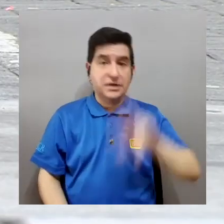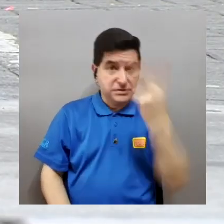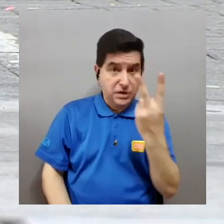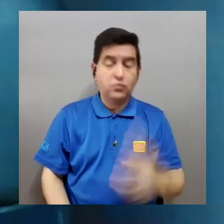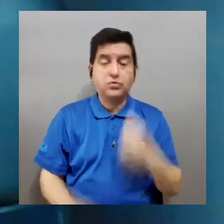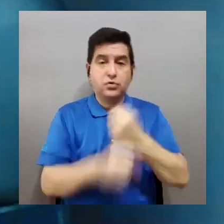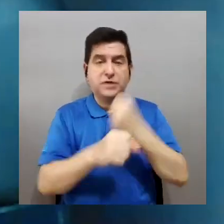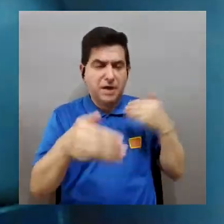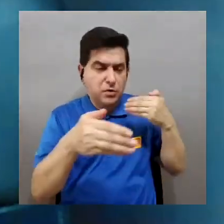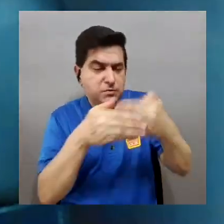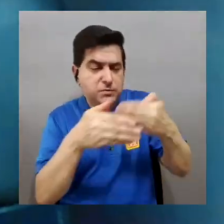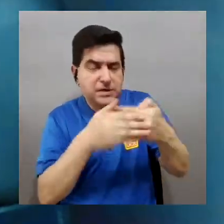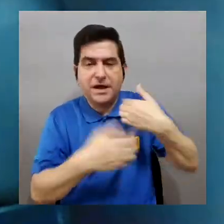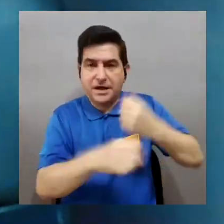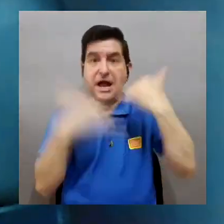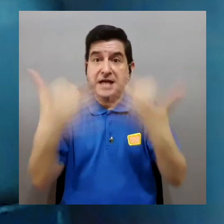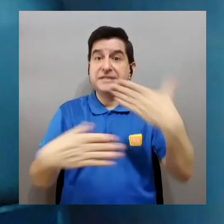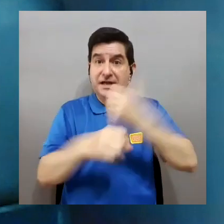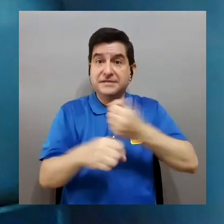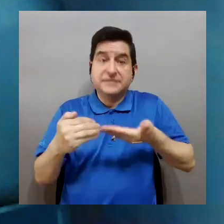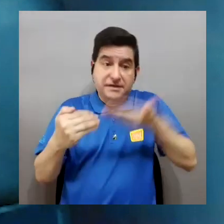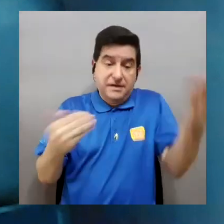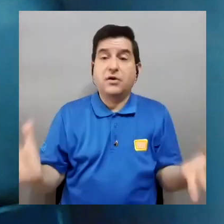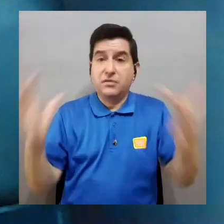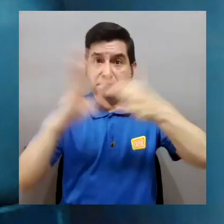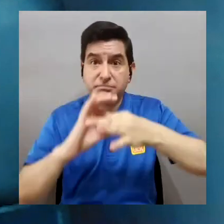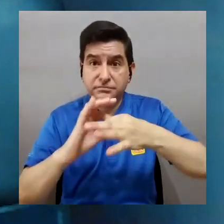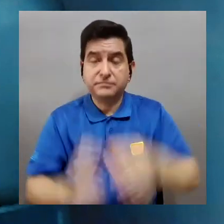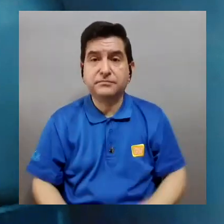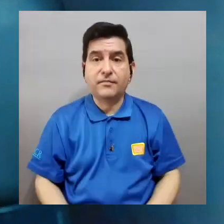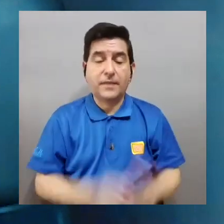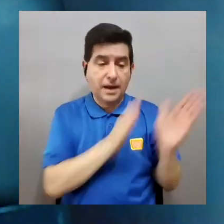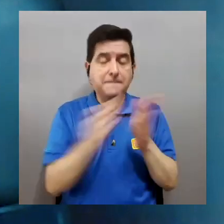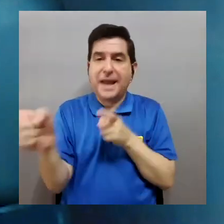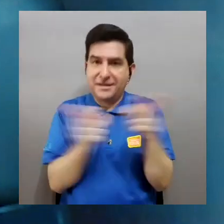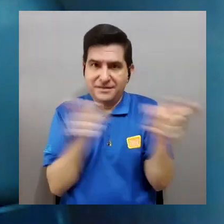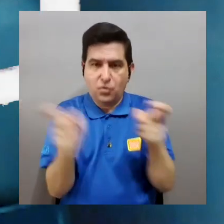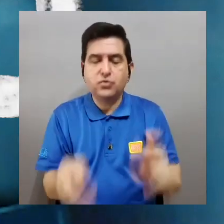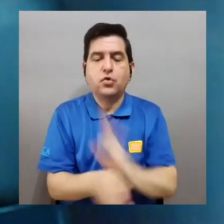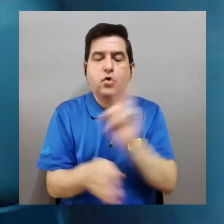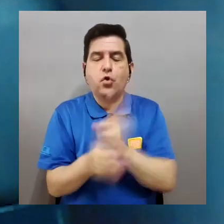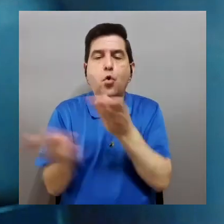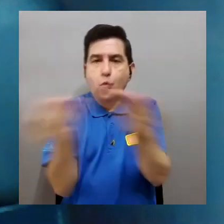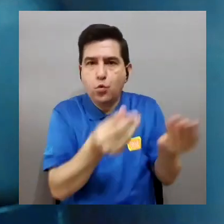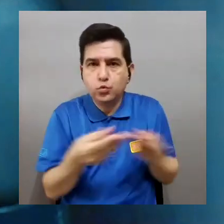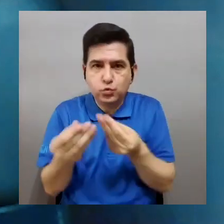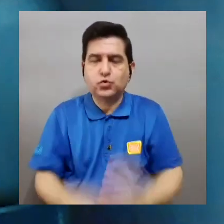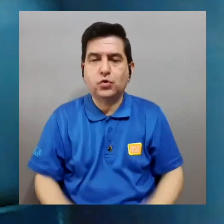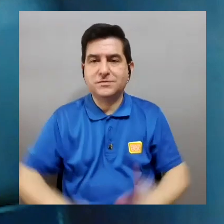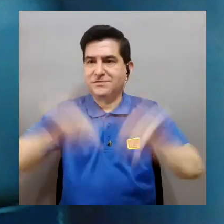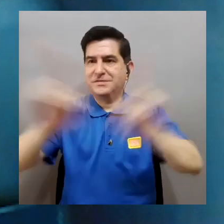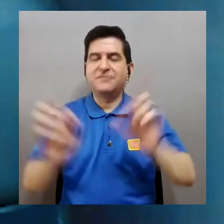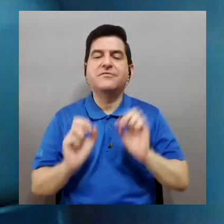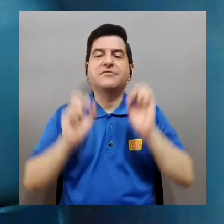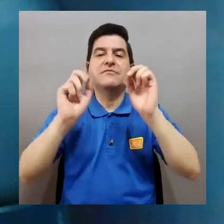con las municipalidades, que ya lo hemos venido haciendo en asuntos del plan regulador, de los usos del suelo, de las